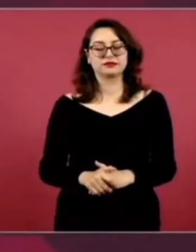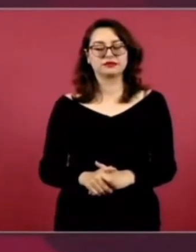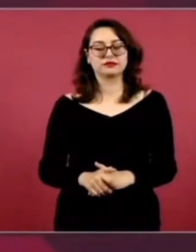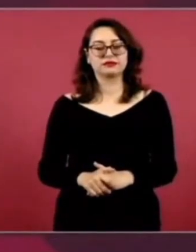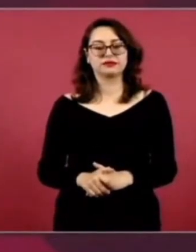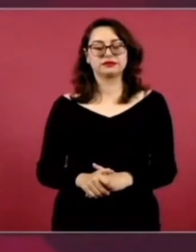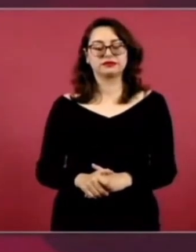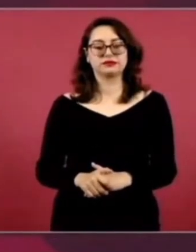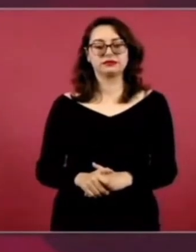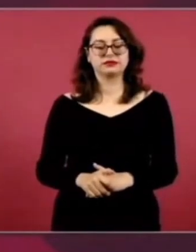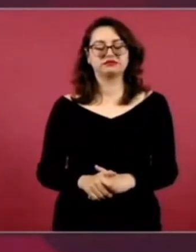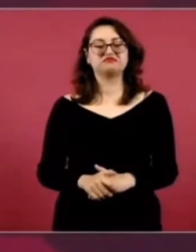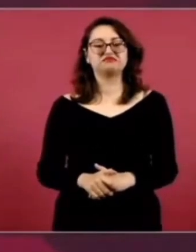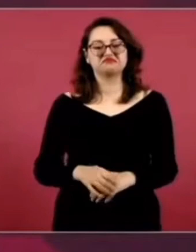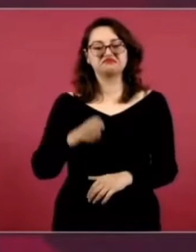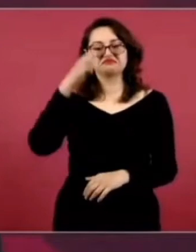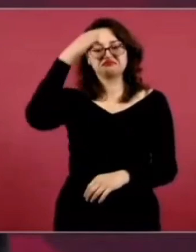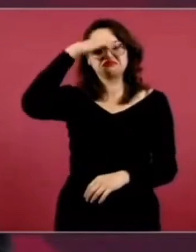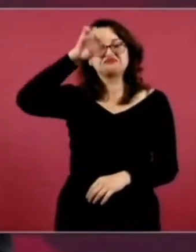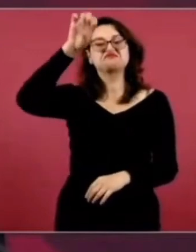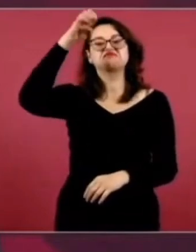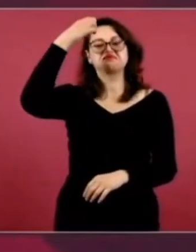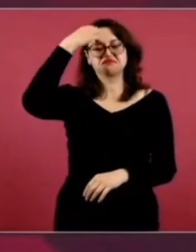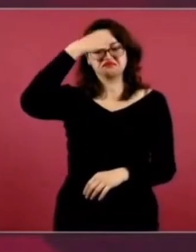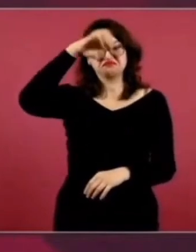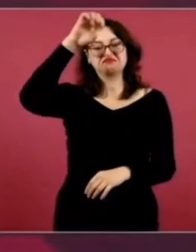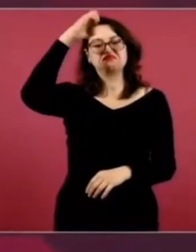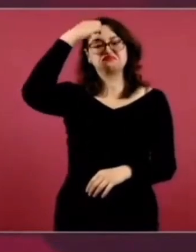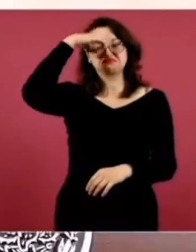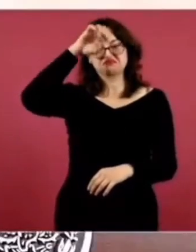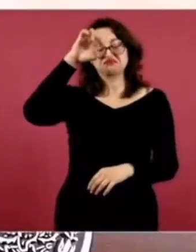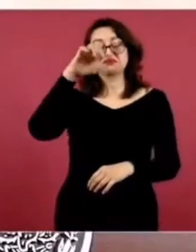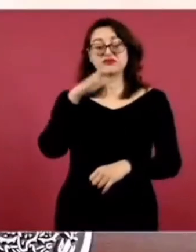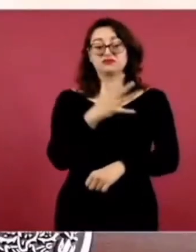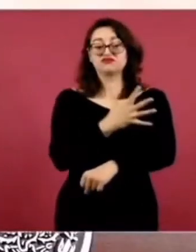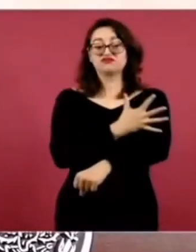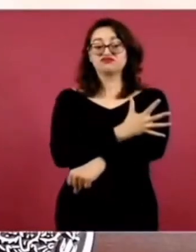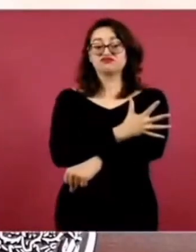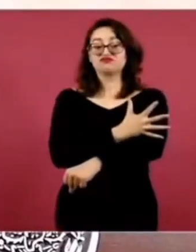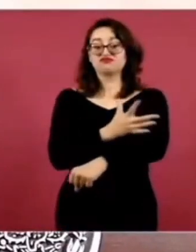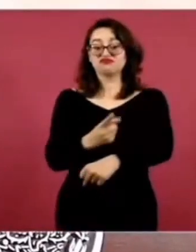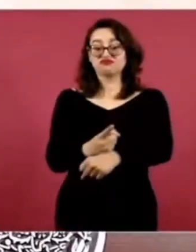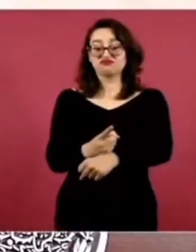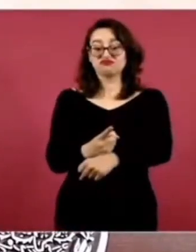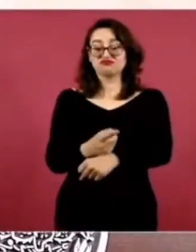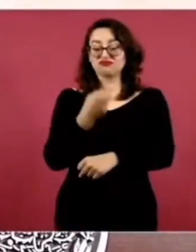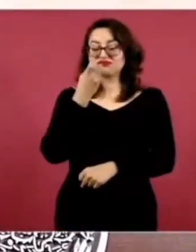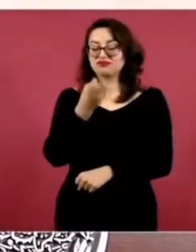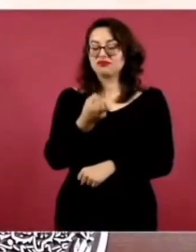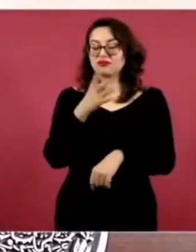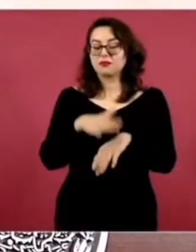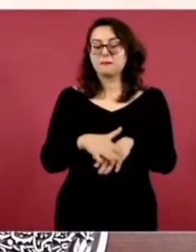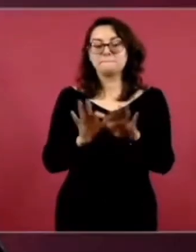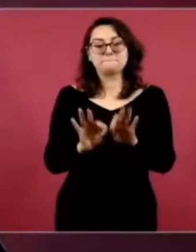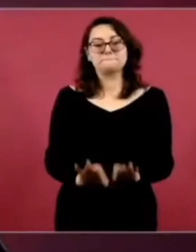Y tiene mucha experiencia y es honesta, que eso es muy importante.